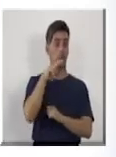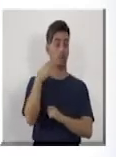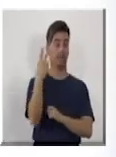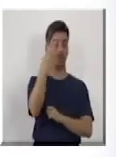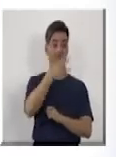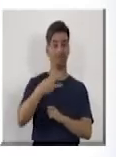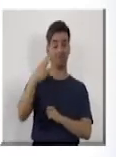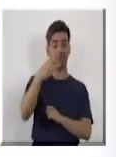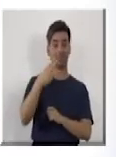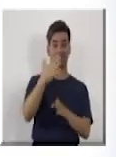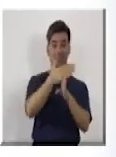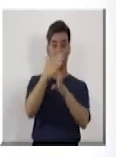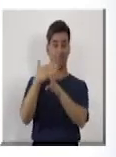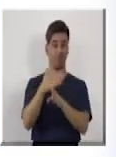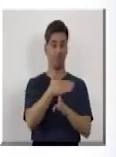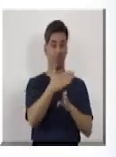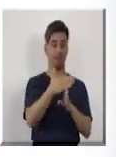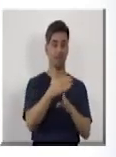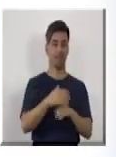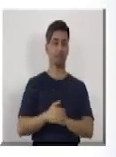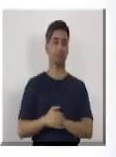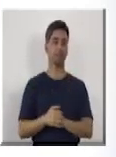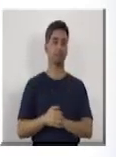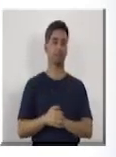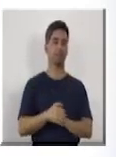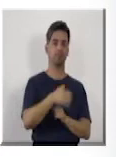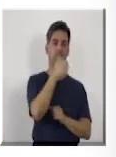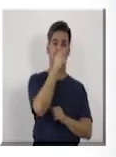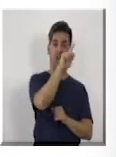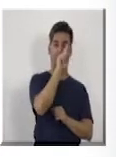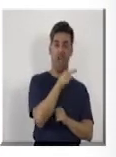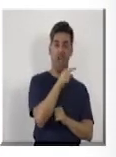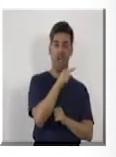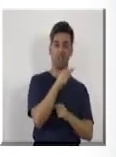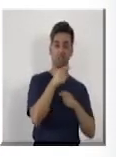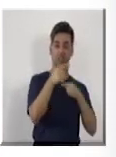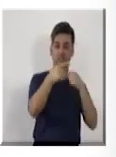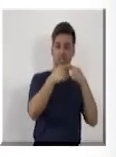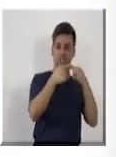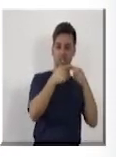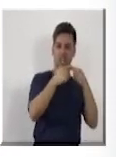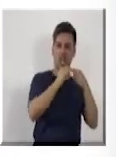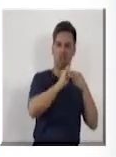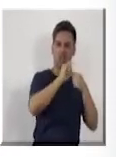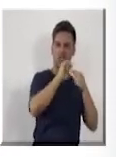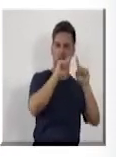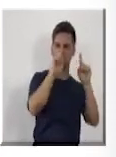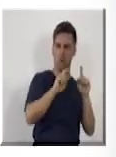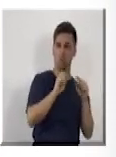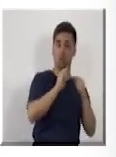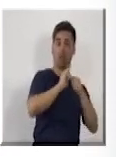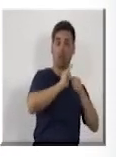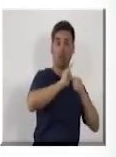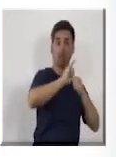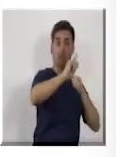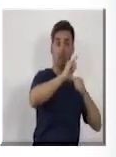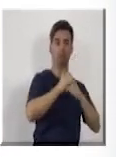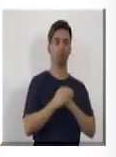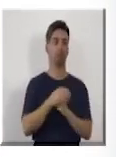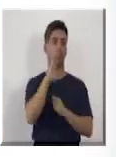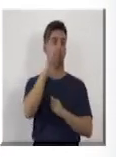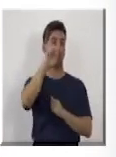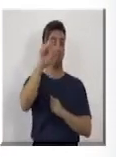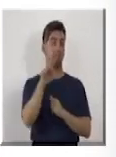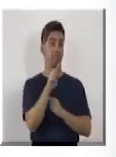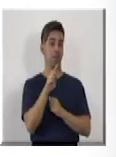pasa en el C. En el A se acercan o se alejan. En el B se acercan o se alejan. En el C se acercan